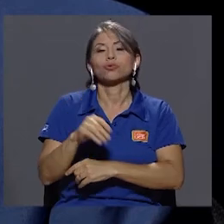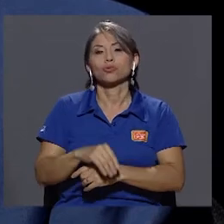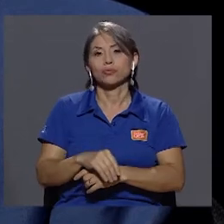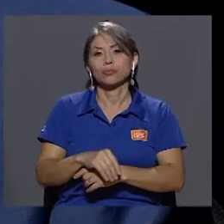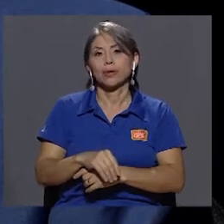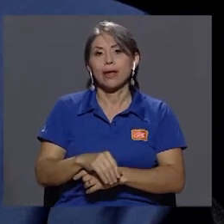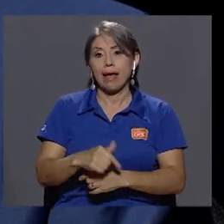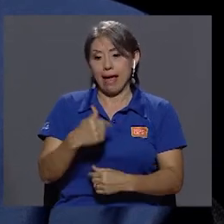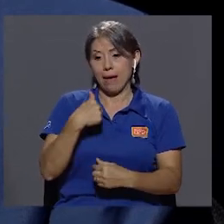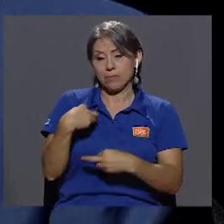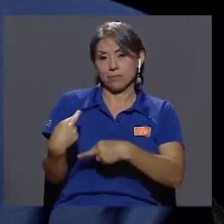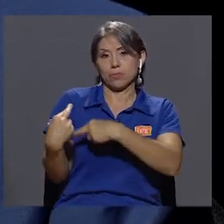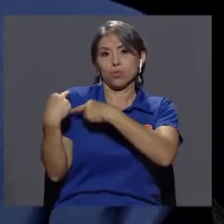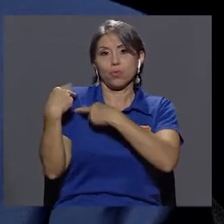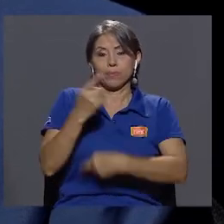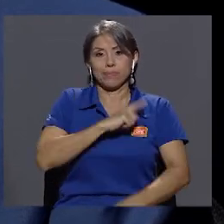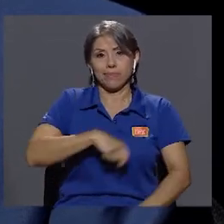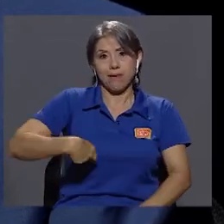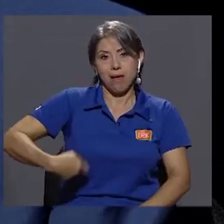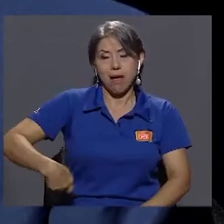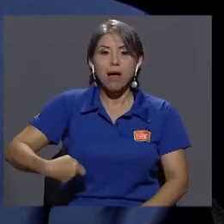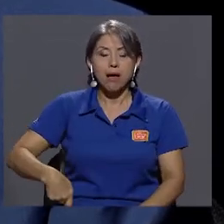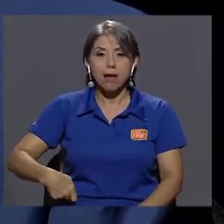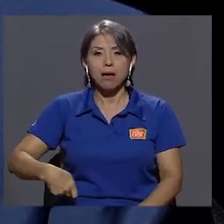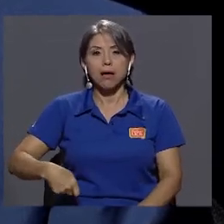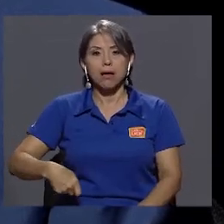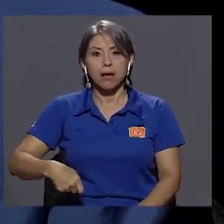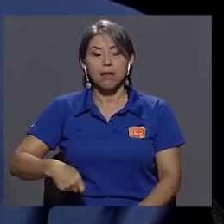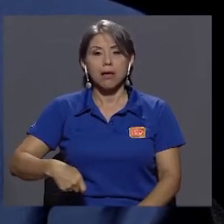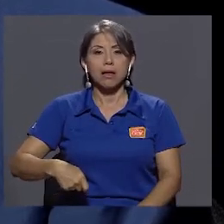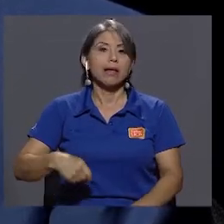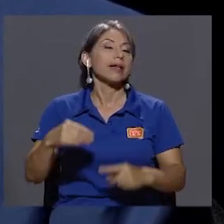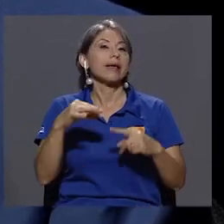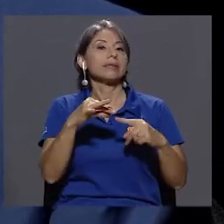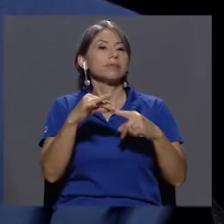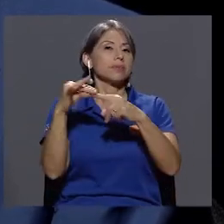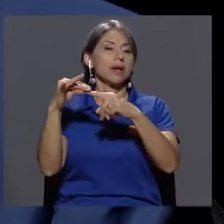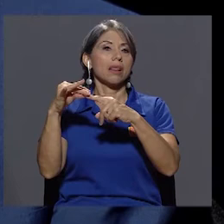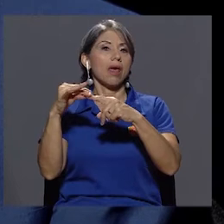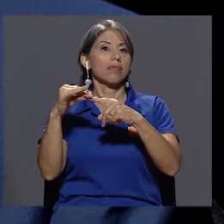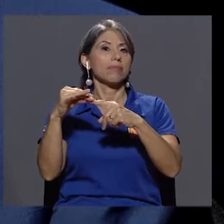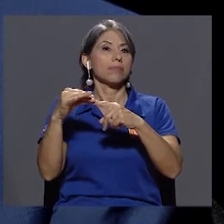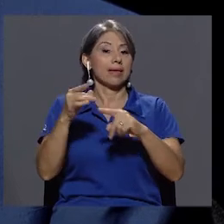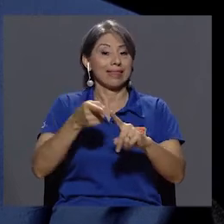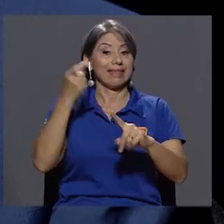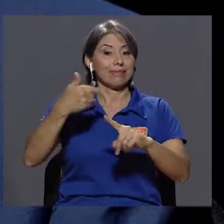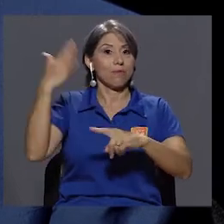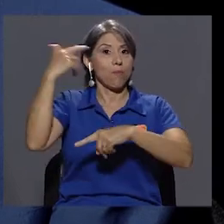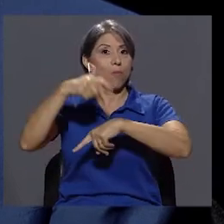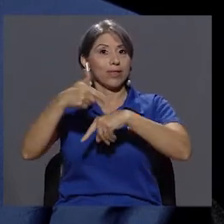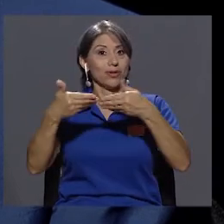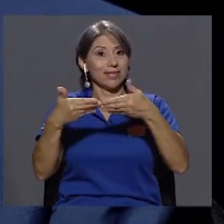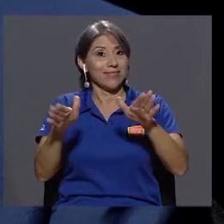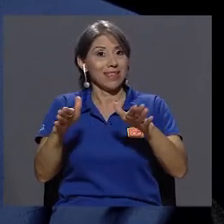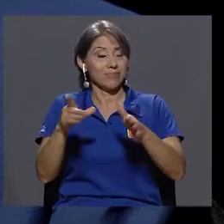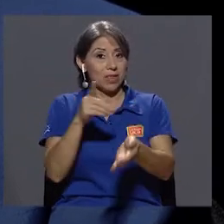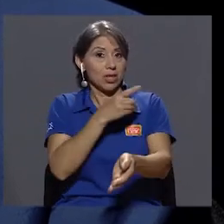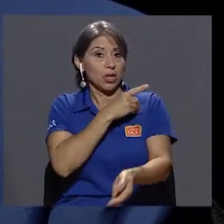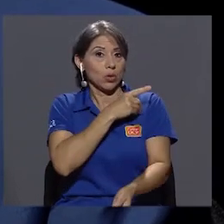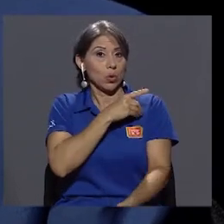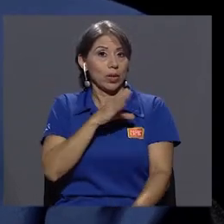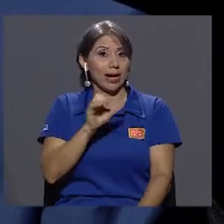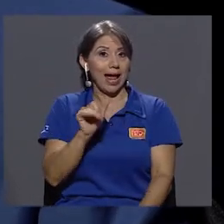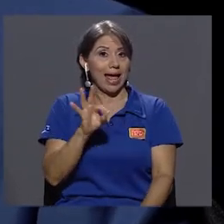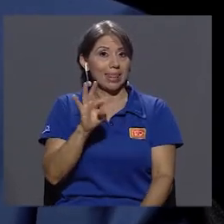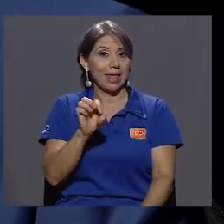a mí me tocó presidir la especialidades desde el momento que se abrió el director de la cátedra